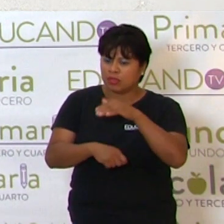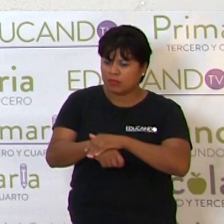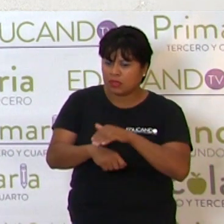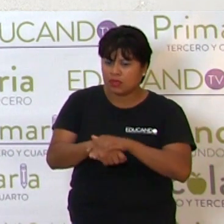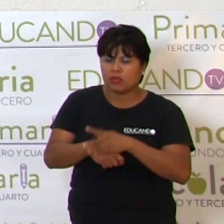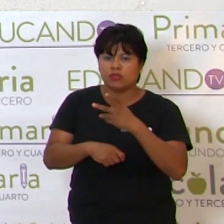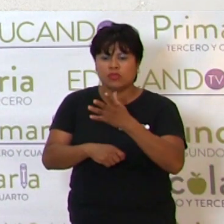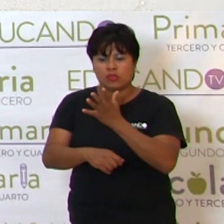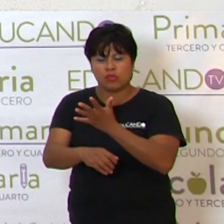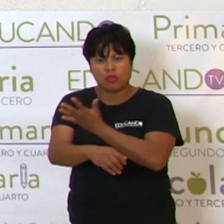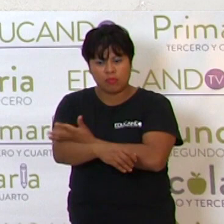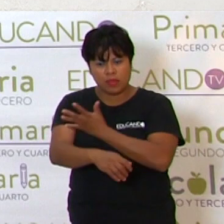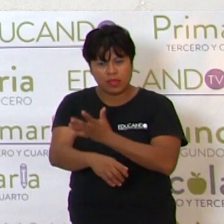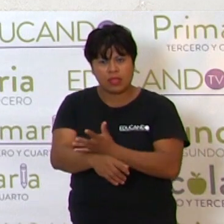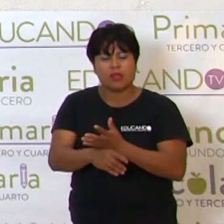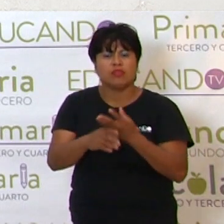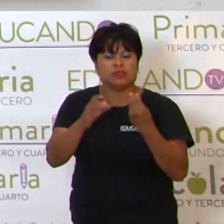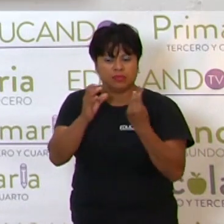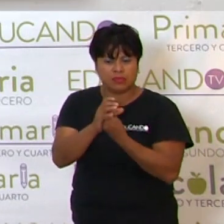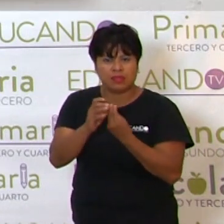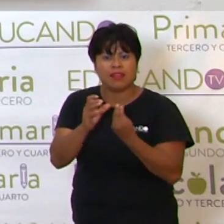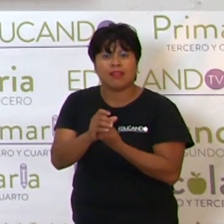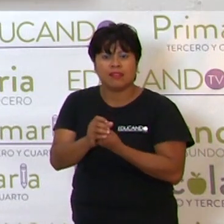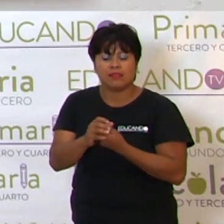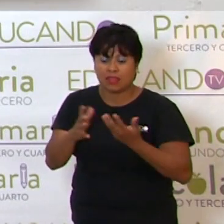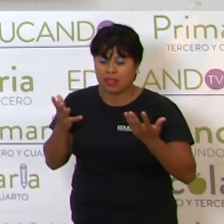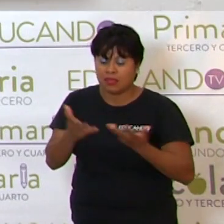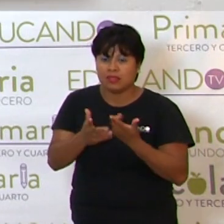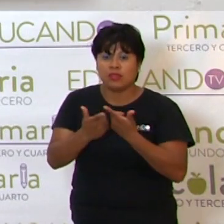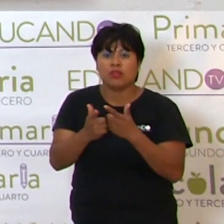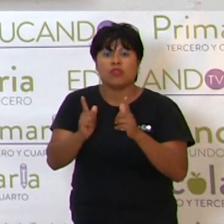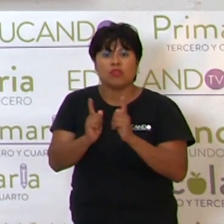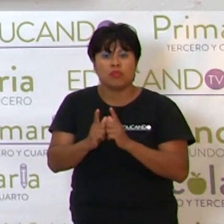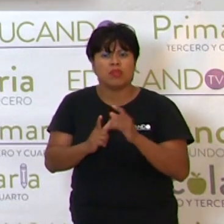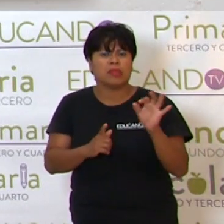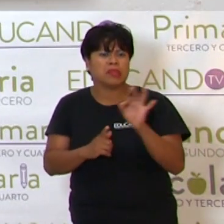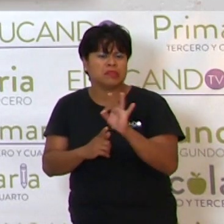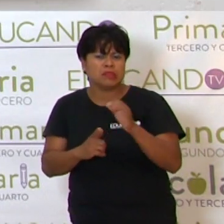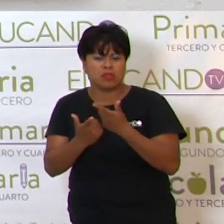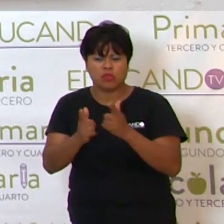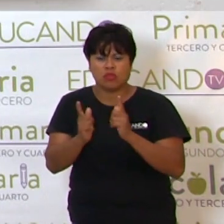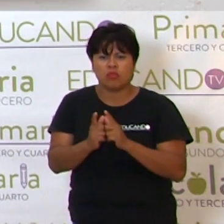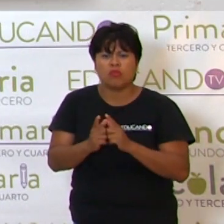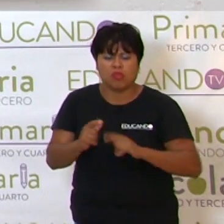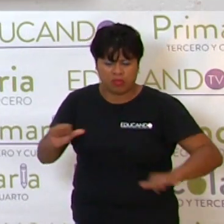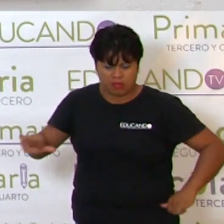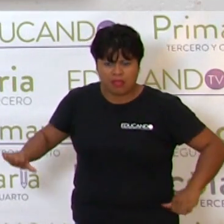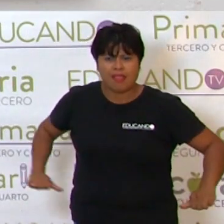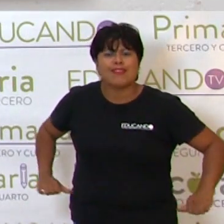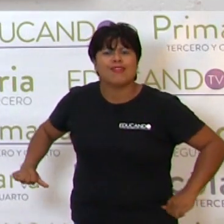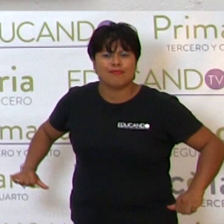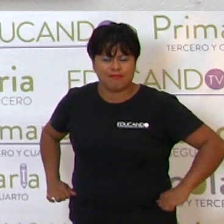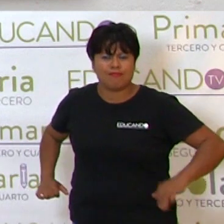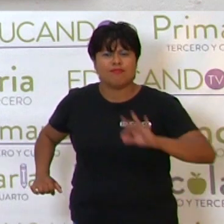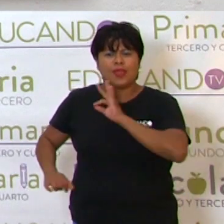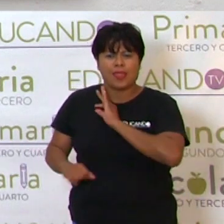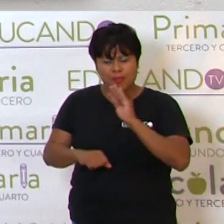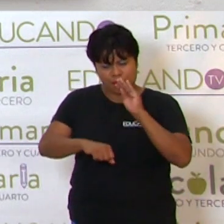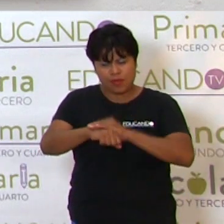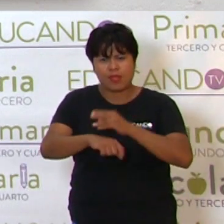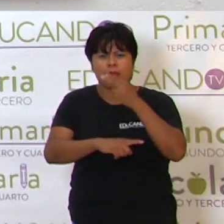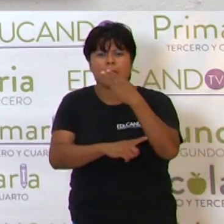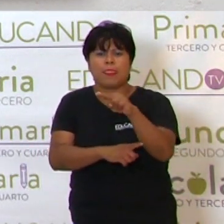sus compañeros del salón, a hacer un grupo, tal vez un grupo teatral, le pueden poner un